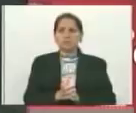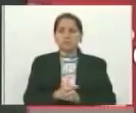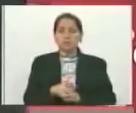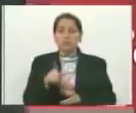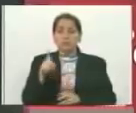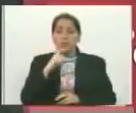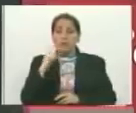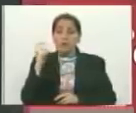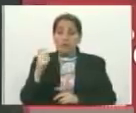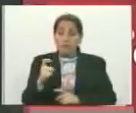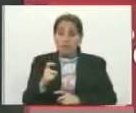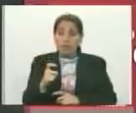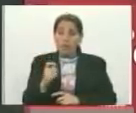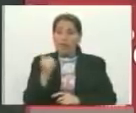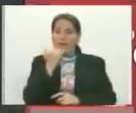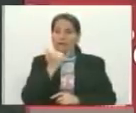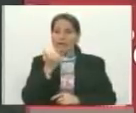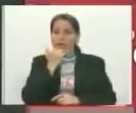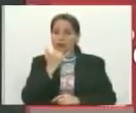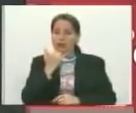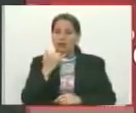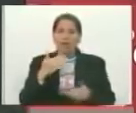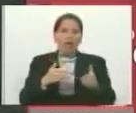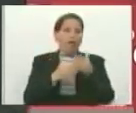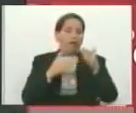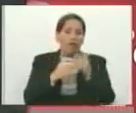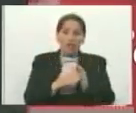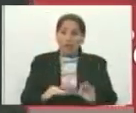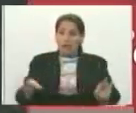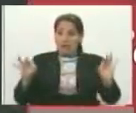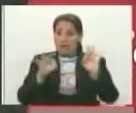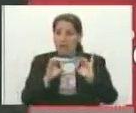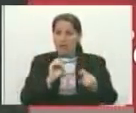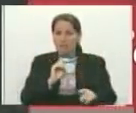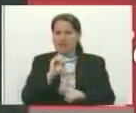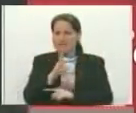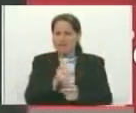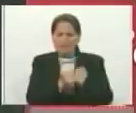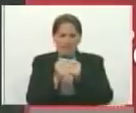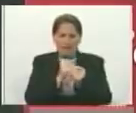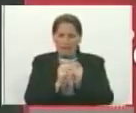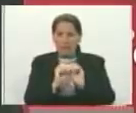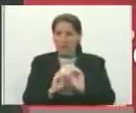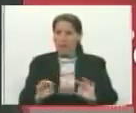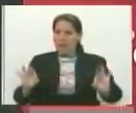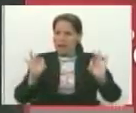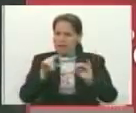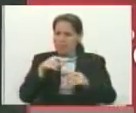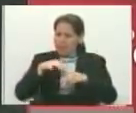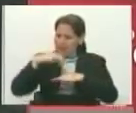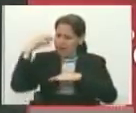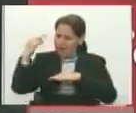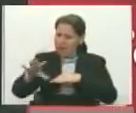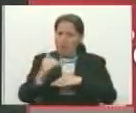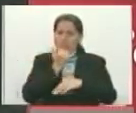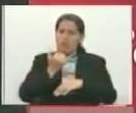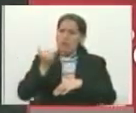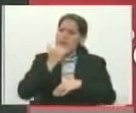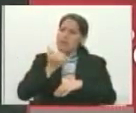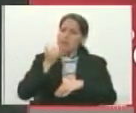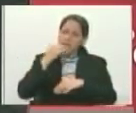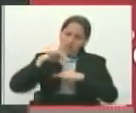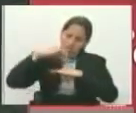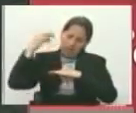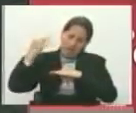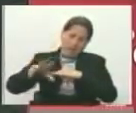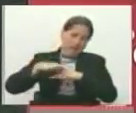lo interrumpa, pero para nada. Ni le mandes un mensajito de texto. Déjalo que siga cometiendo errores. Y ellos van